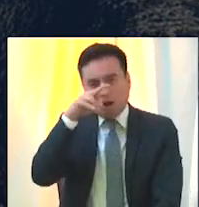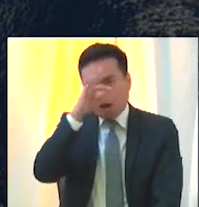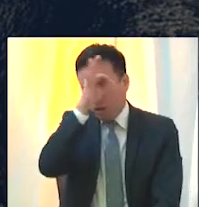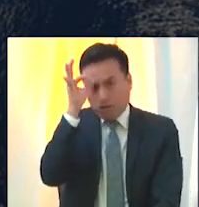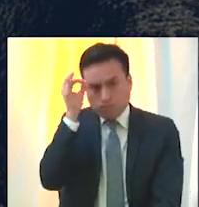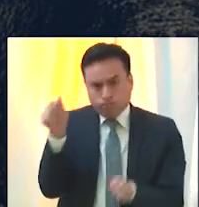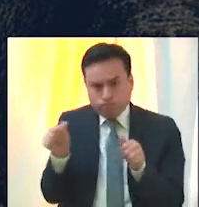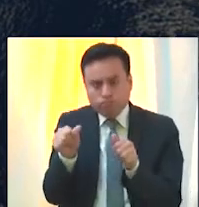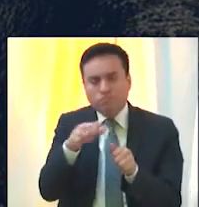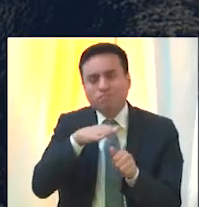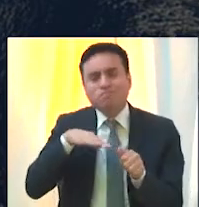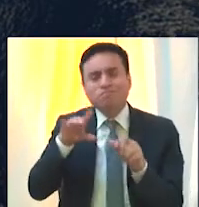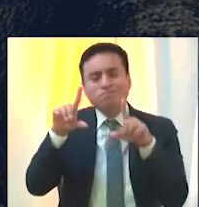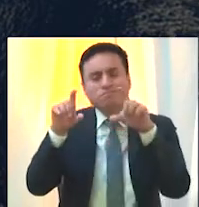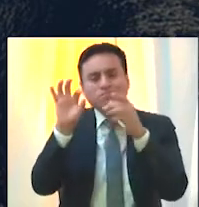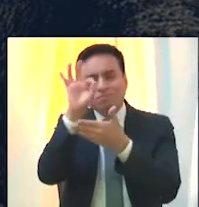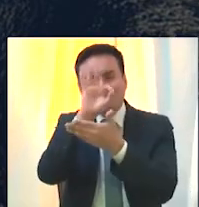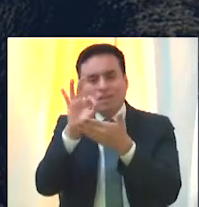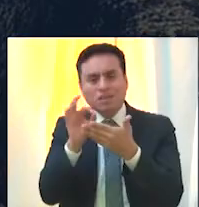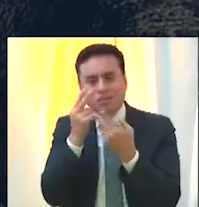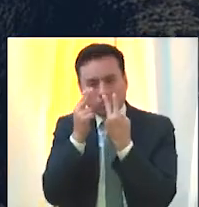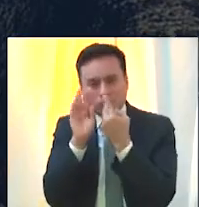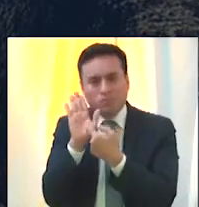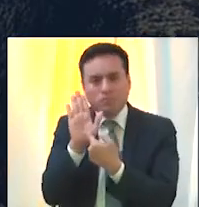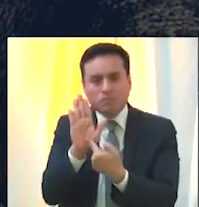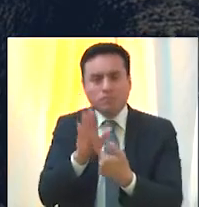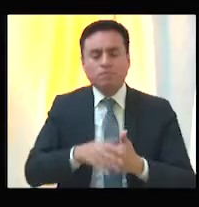lo refleja ese gráfico precisamente de Concepción.